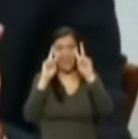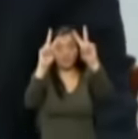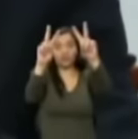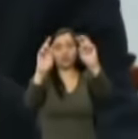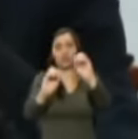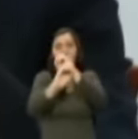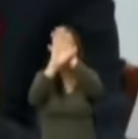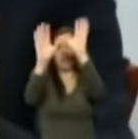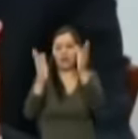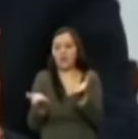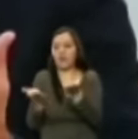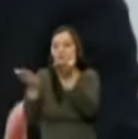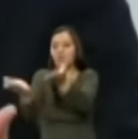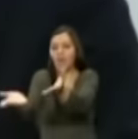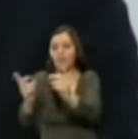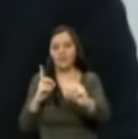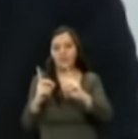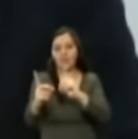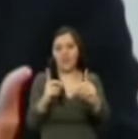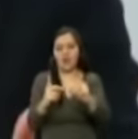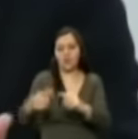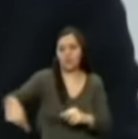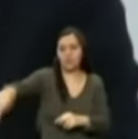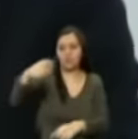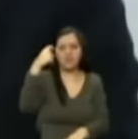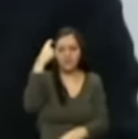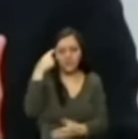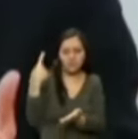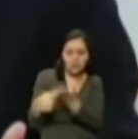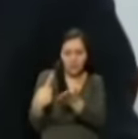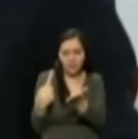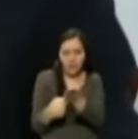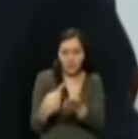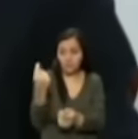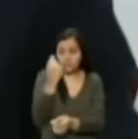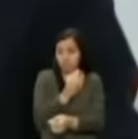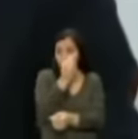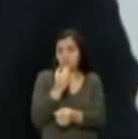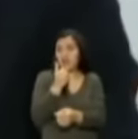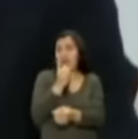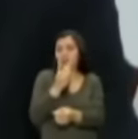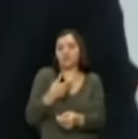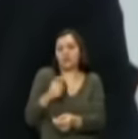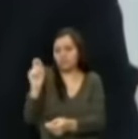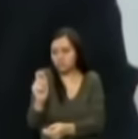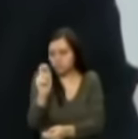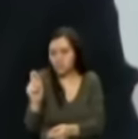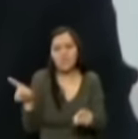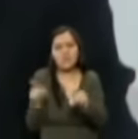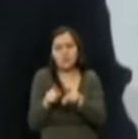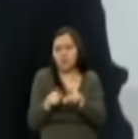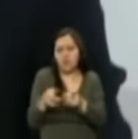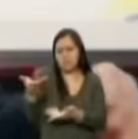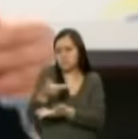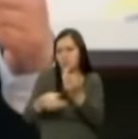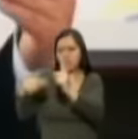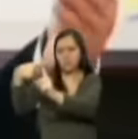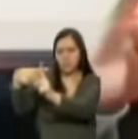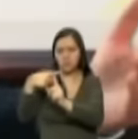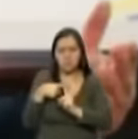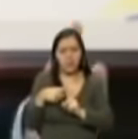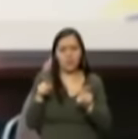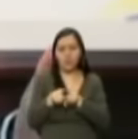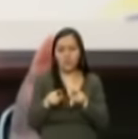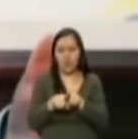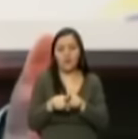establecer espacios de diálogo y de debate, de reflexión, de crítica en la construcción compartida de procesos electorales. Antes los consejos electorales, o mejor dicho,